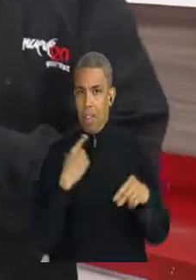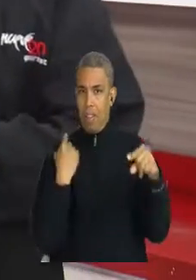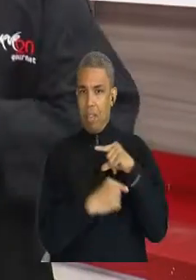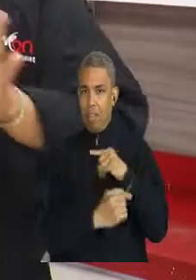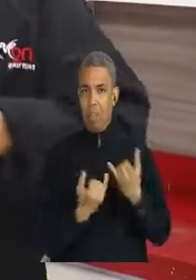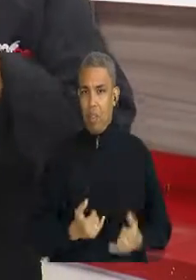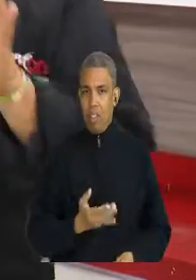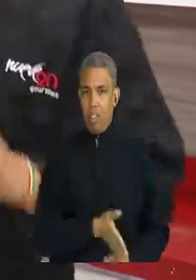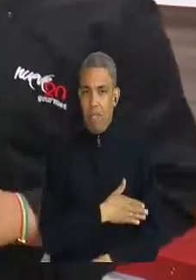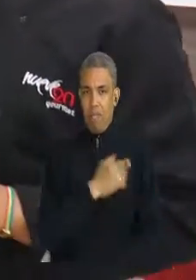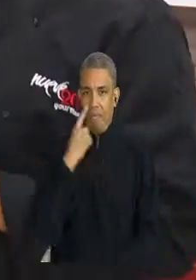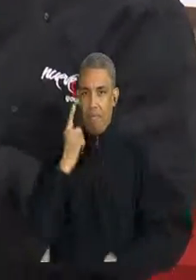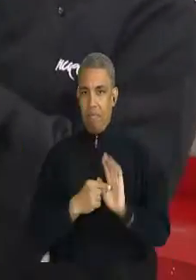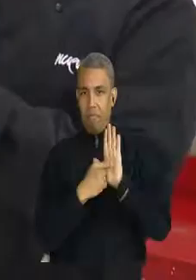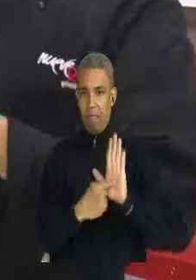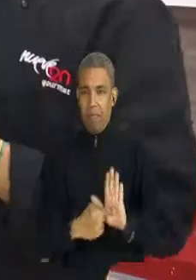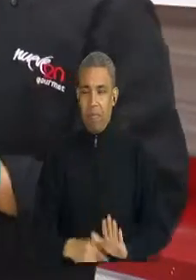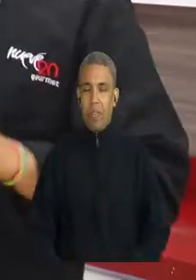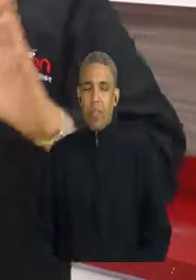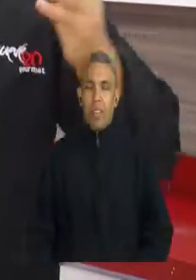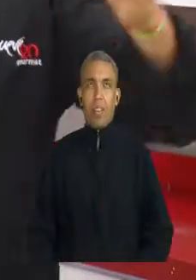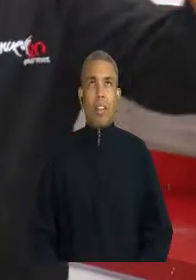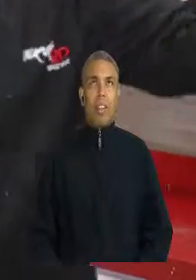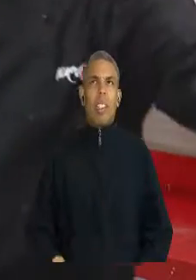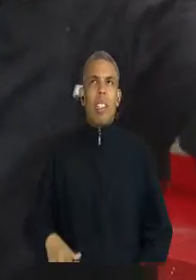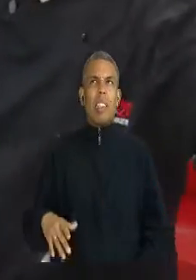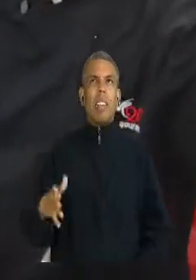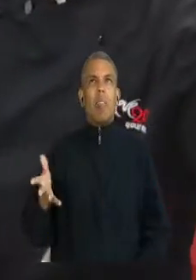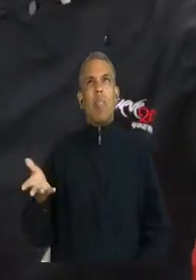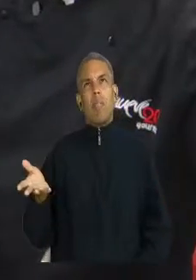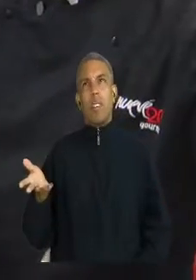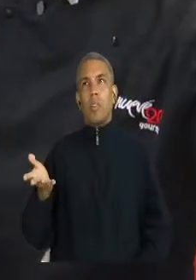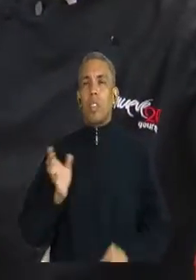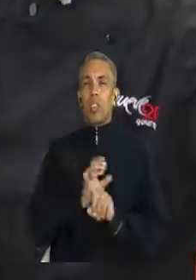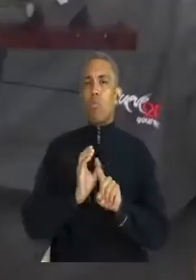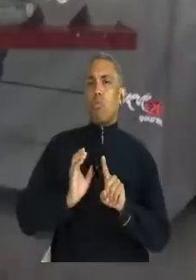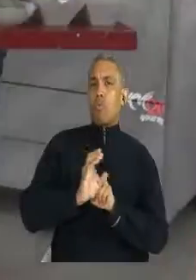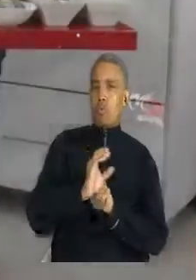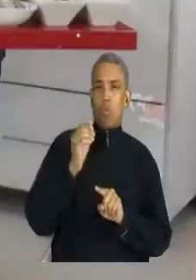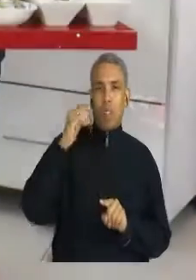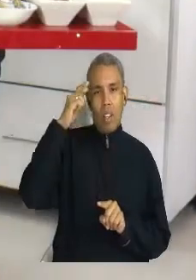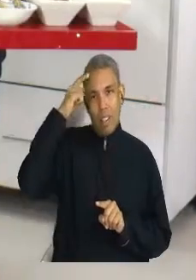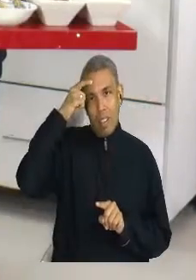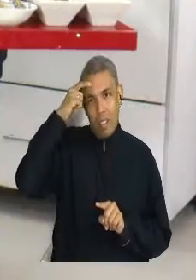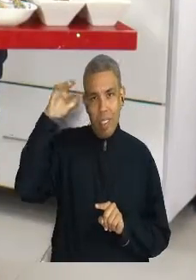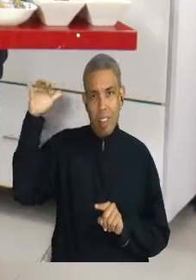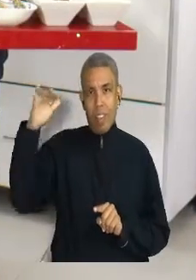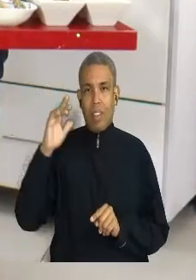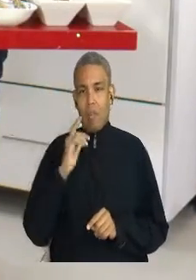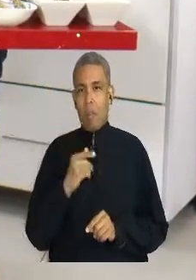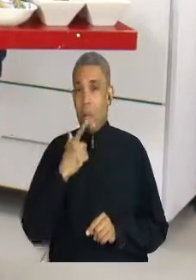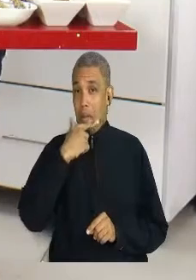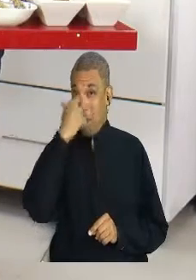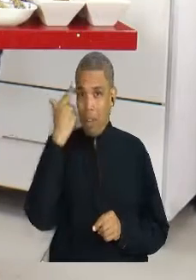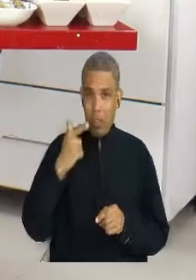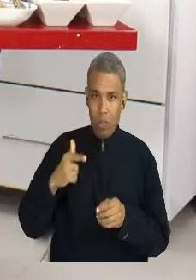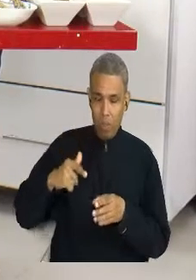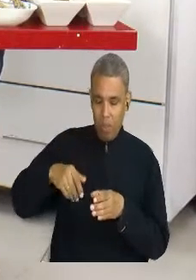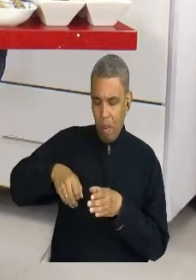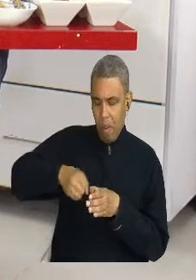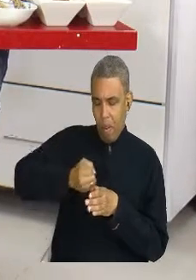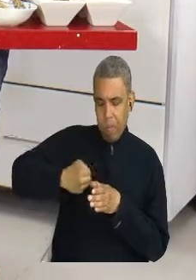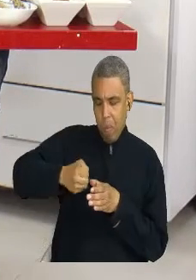como vamos a hacerlo estilo cartagenero, entonces manejé una mayonesa, manejé una salsa de tomate. Sí. ¿Sí? A eso vamos